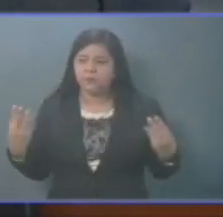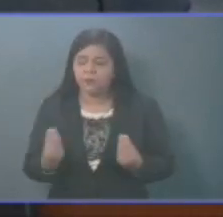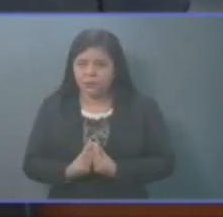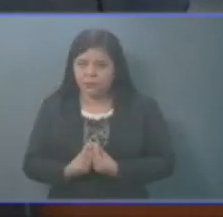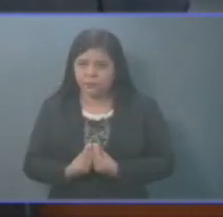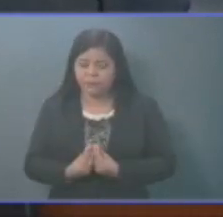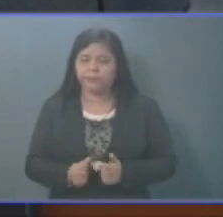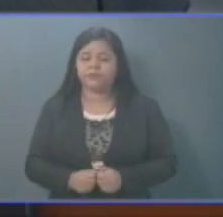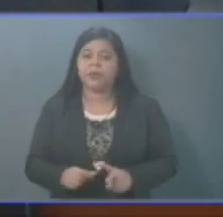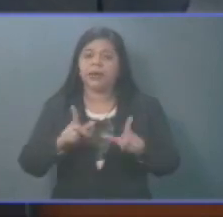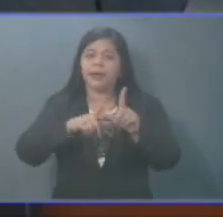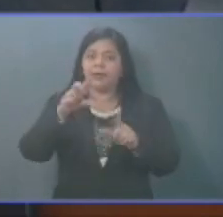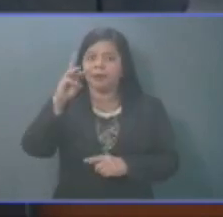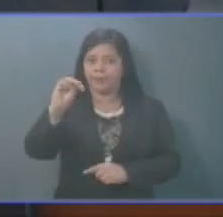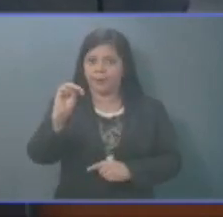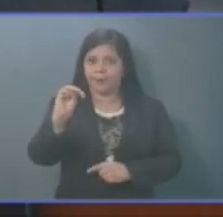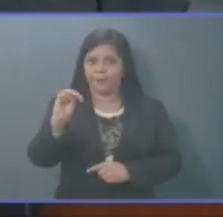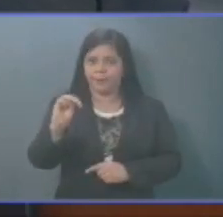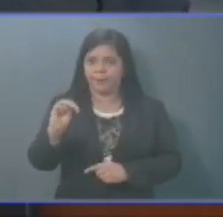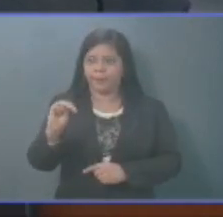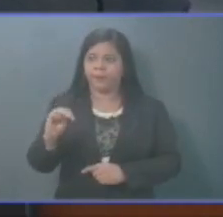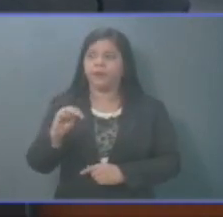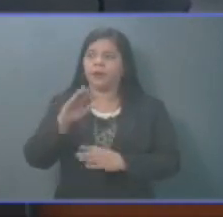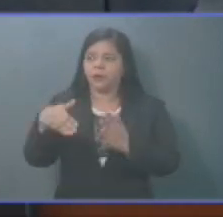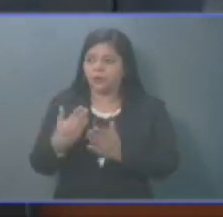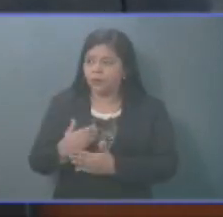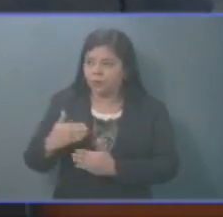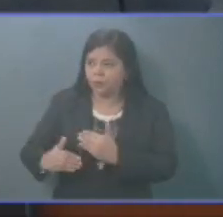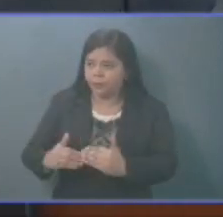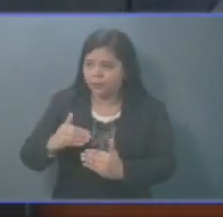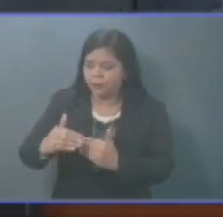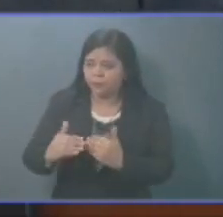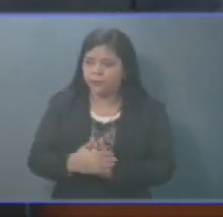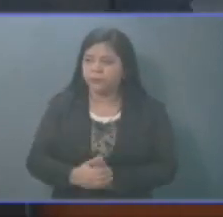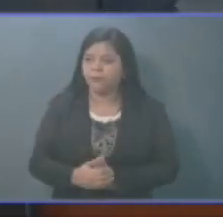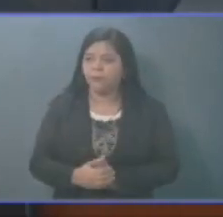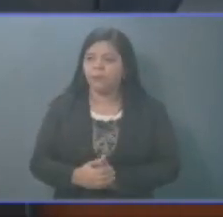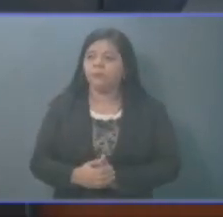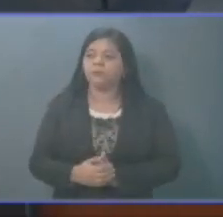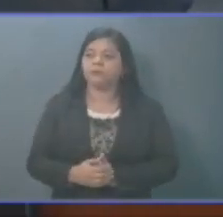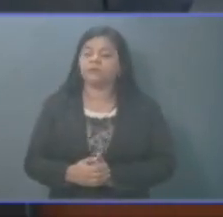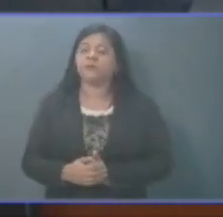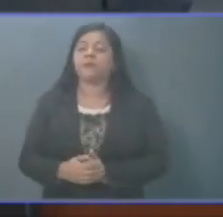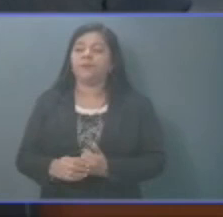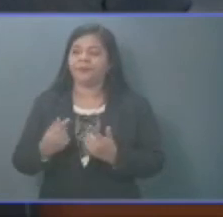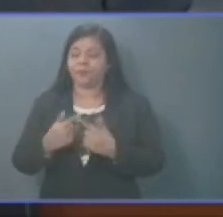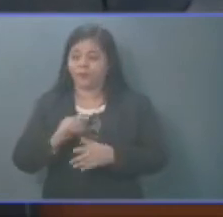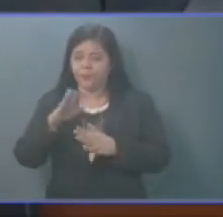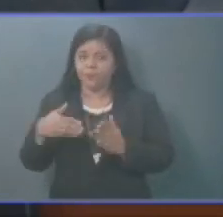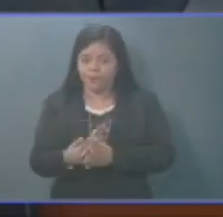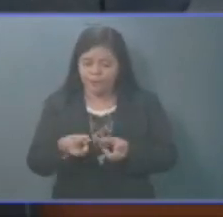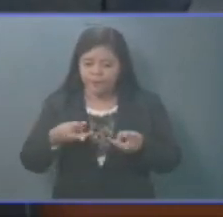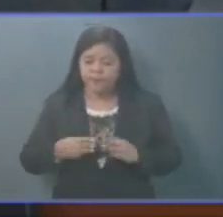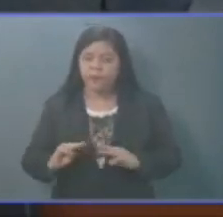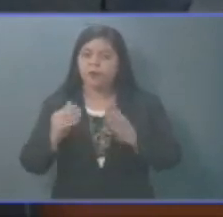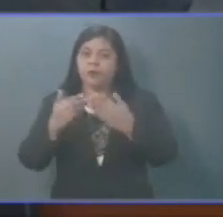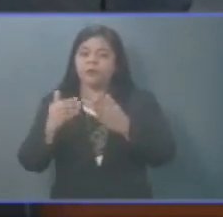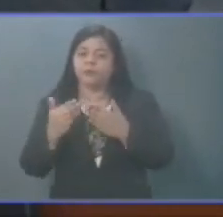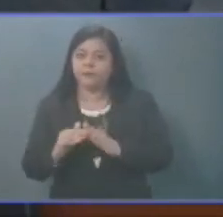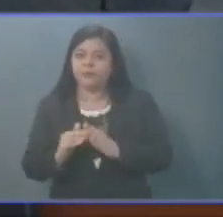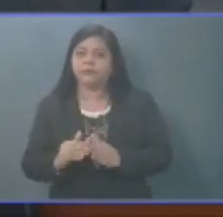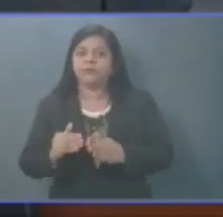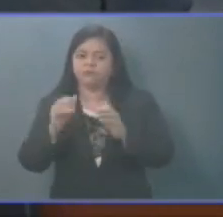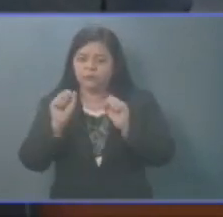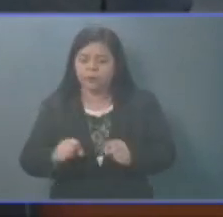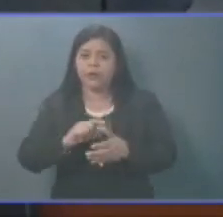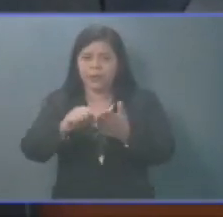otras. N. Ajustes de procedimiento. Son los mecanismos o medidas para hacer valer